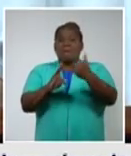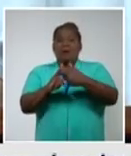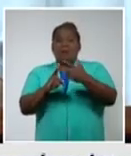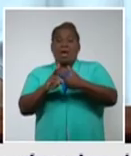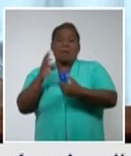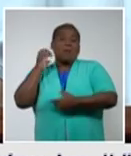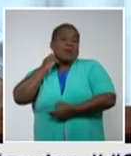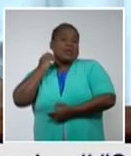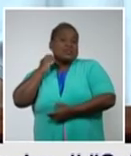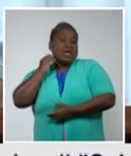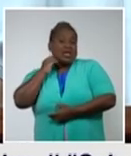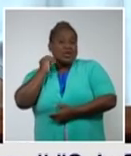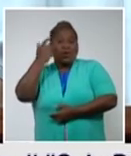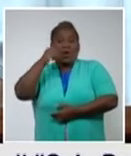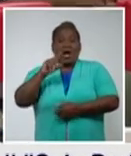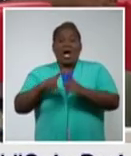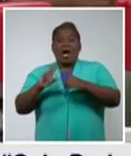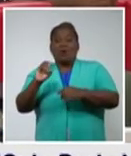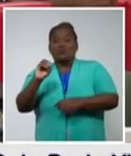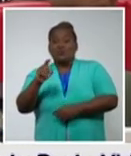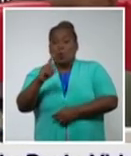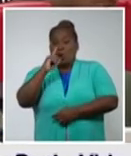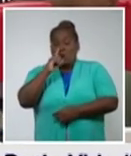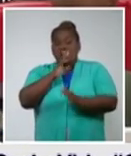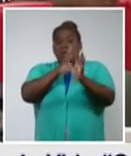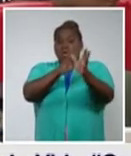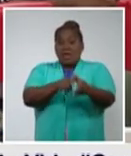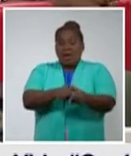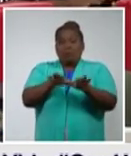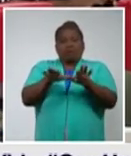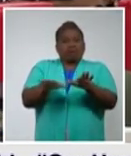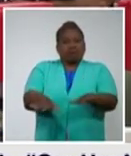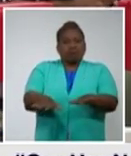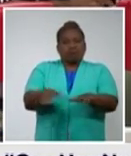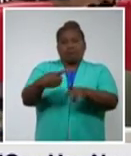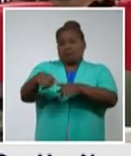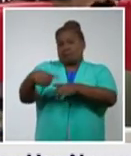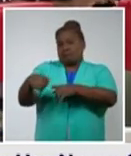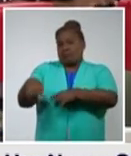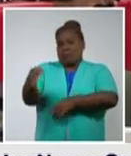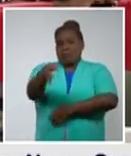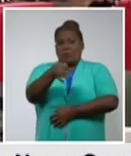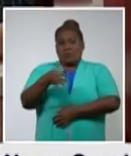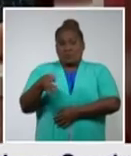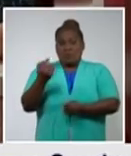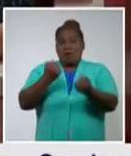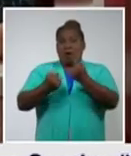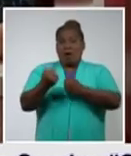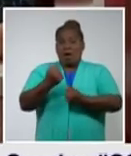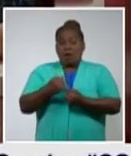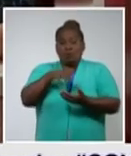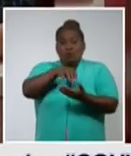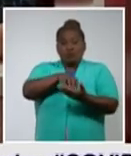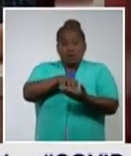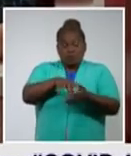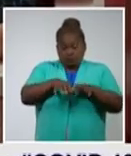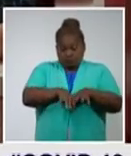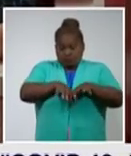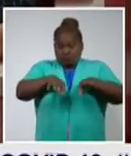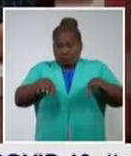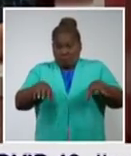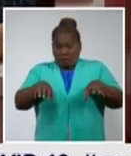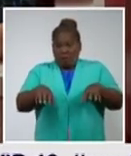Guisa, Cautocristo, Jiguaní y Niquero, así como en algunos centros provinciales que se utilizan para aislar a sospechosos y a